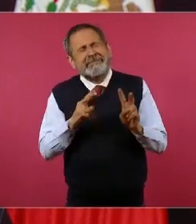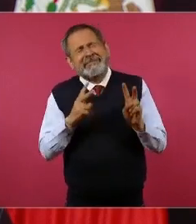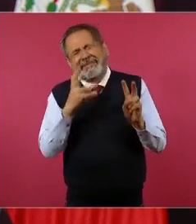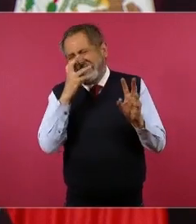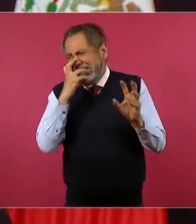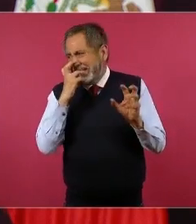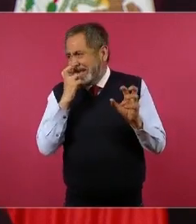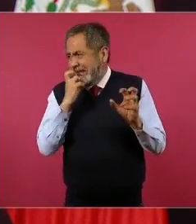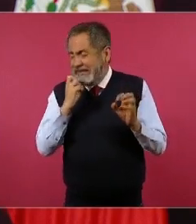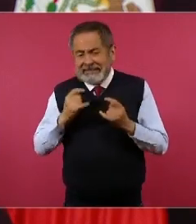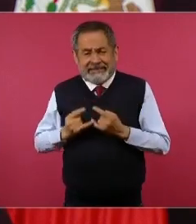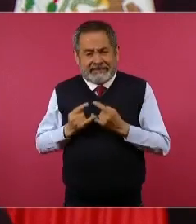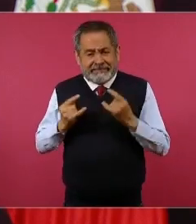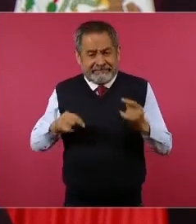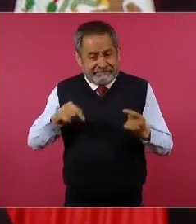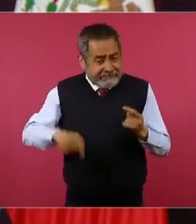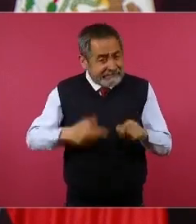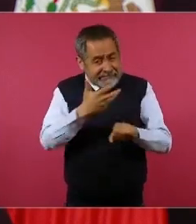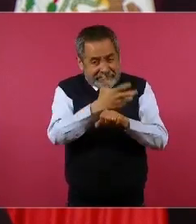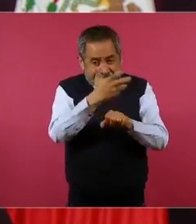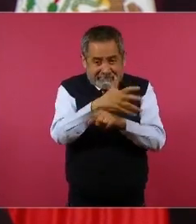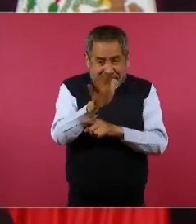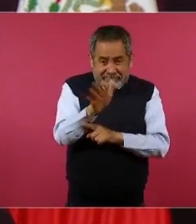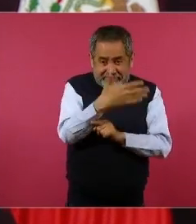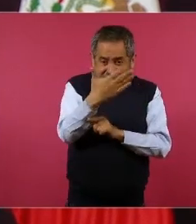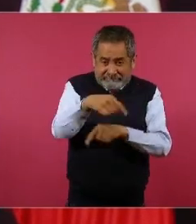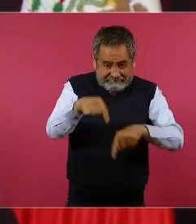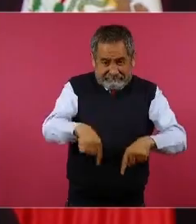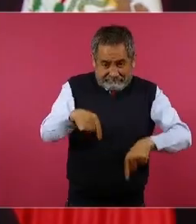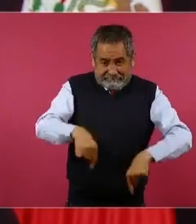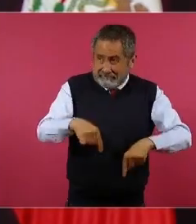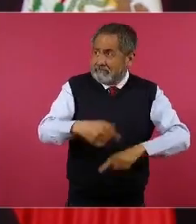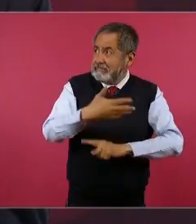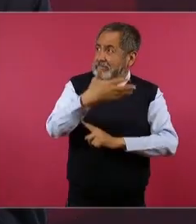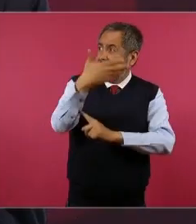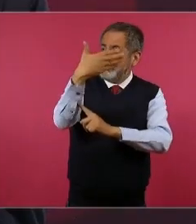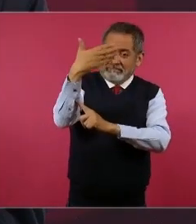historia, la bandera estadounidense.